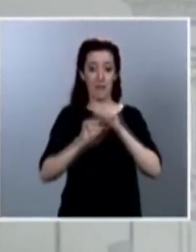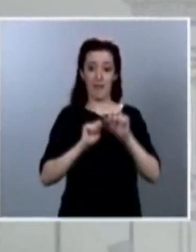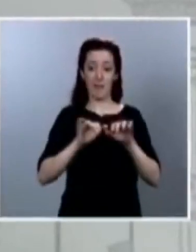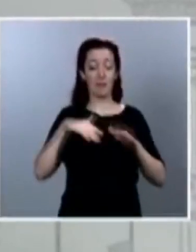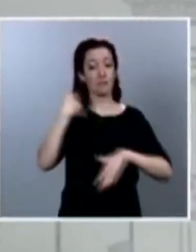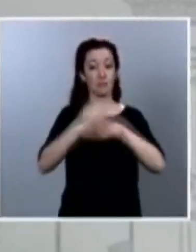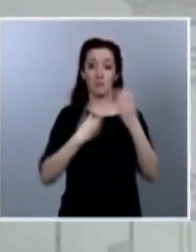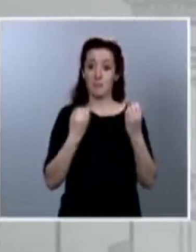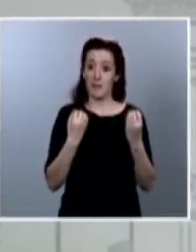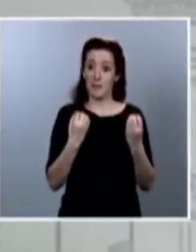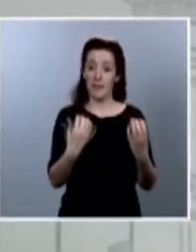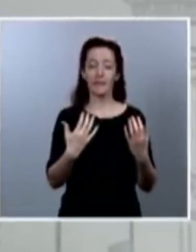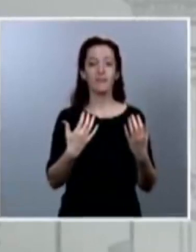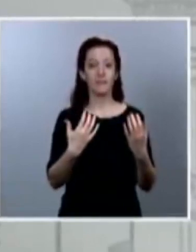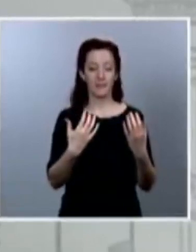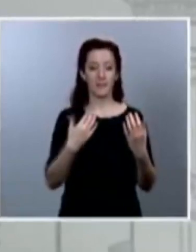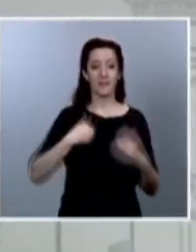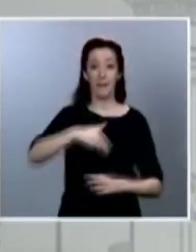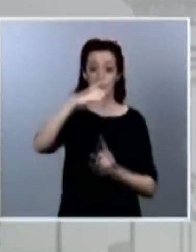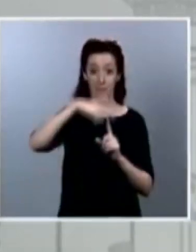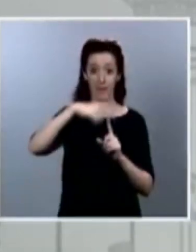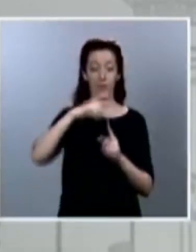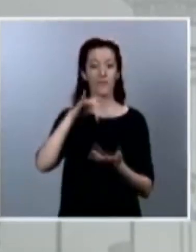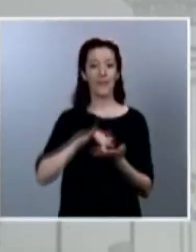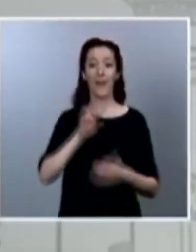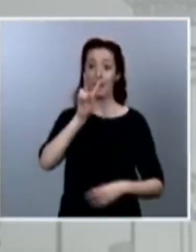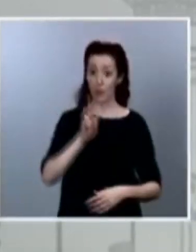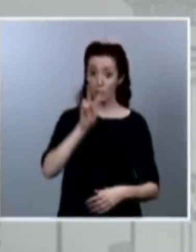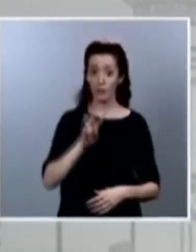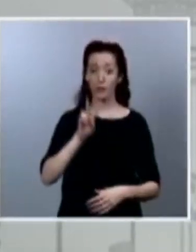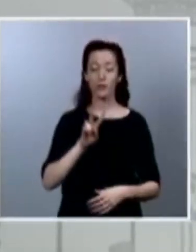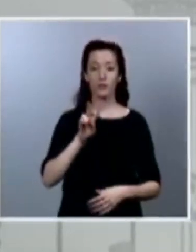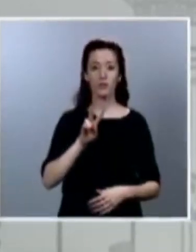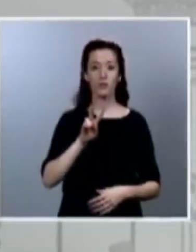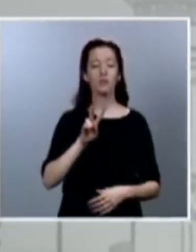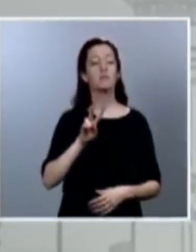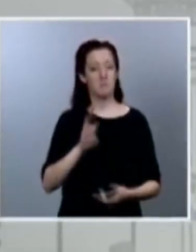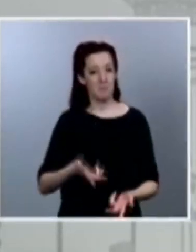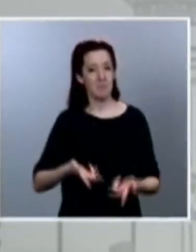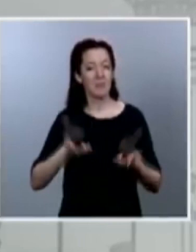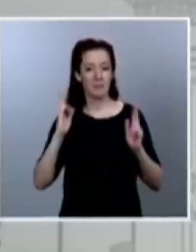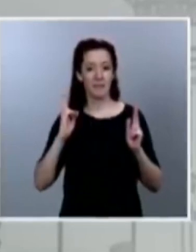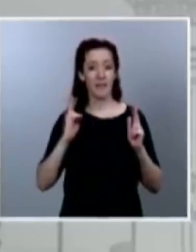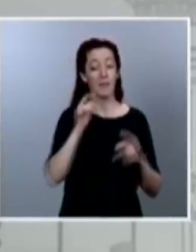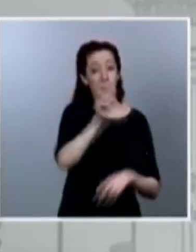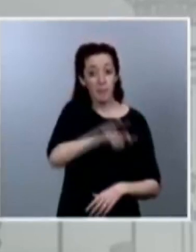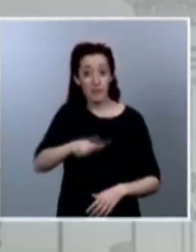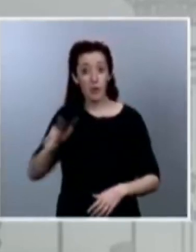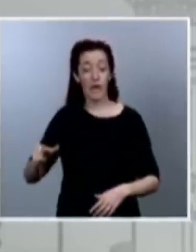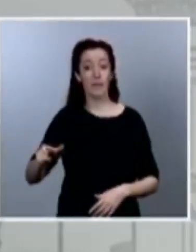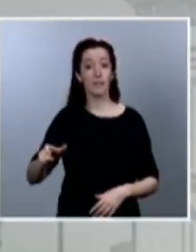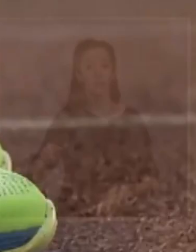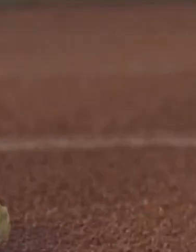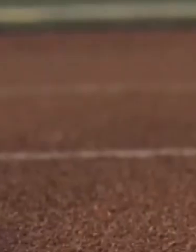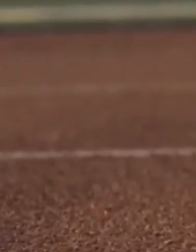partir del próximo día 2 de mayo se permitirá la salida para realizar actividad física individual y paseos con las personas con las que